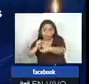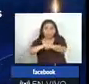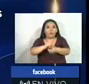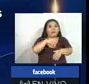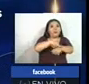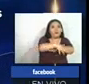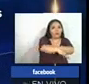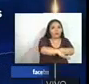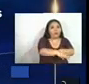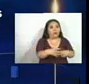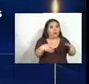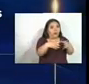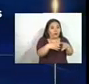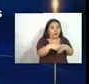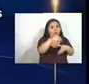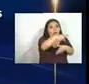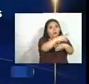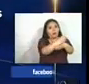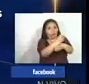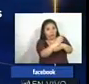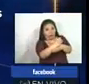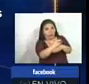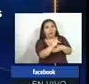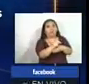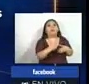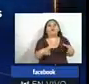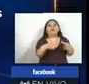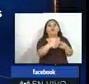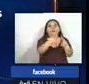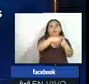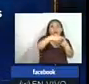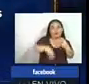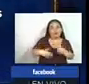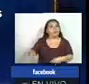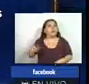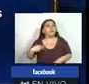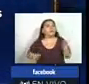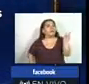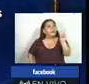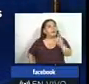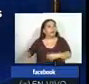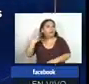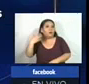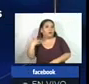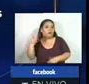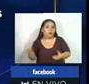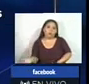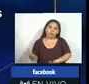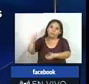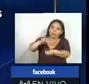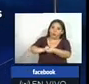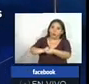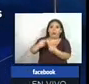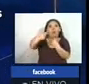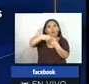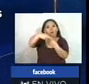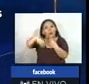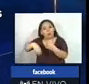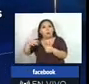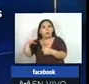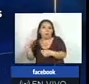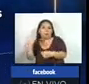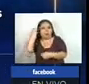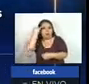Chalatenango, el PCN con Gana. En San Salvador y San Miguel hay pactos entre Nuevas Ideas y Gana para la